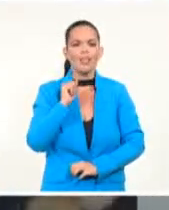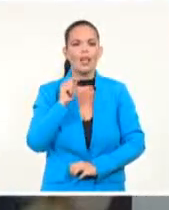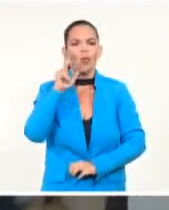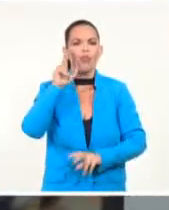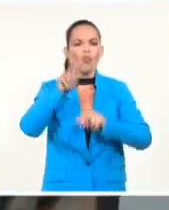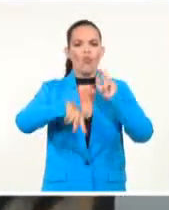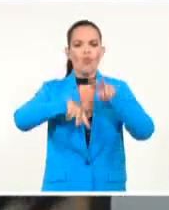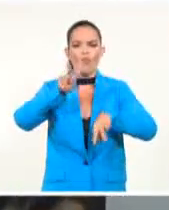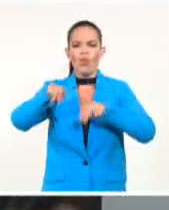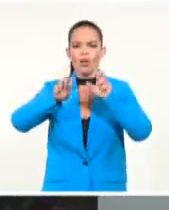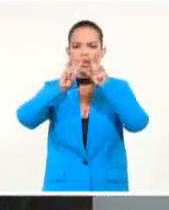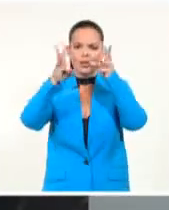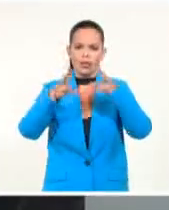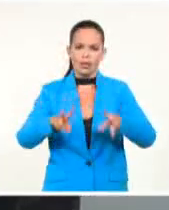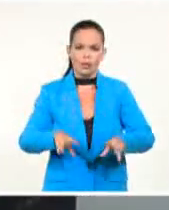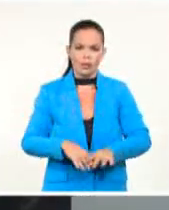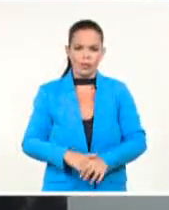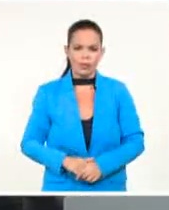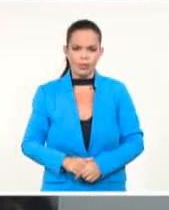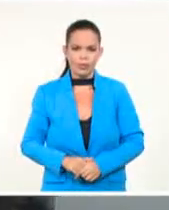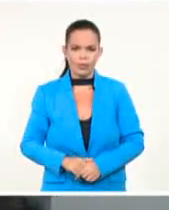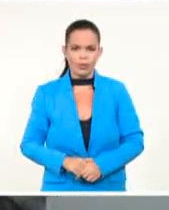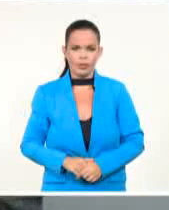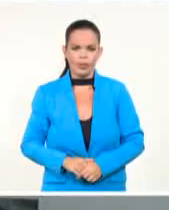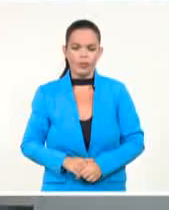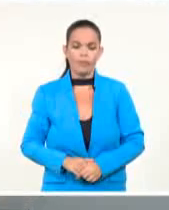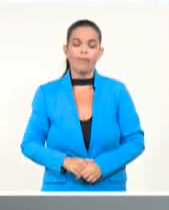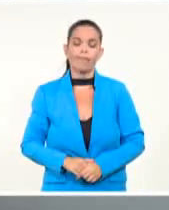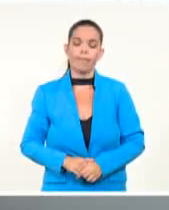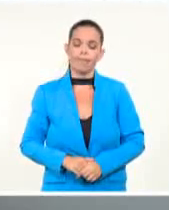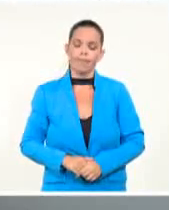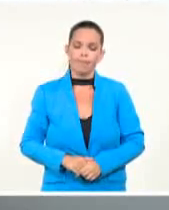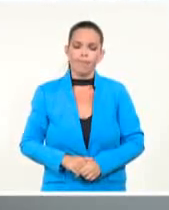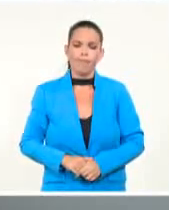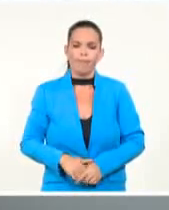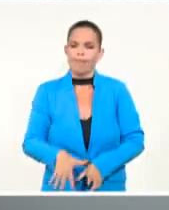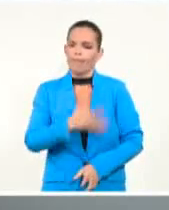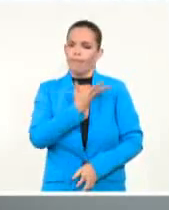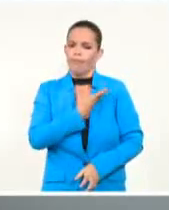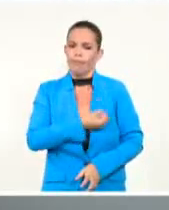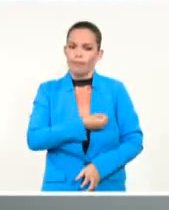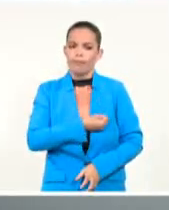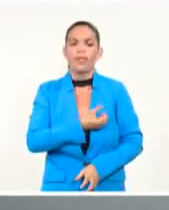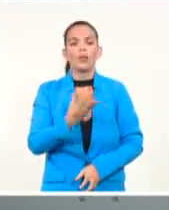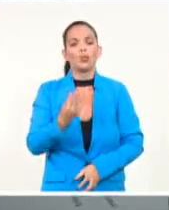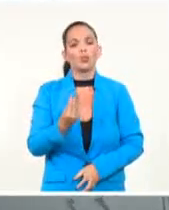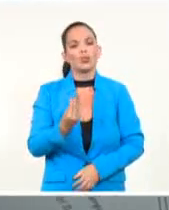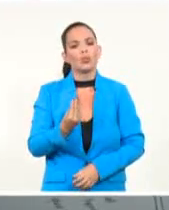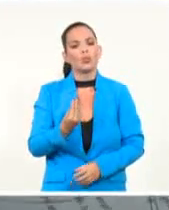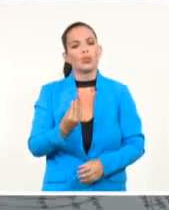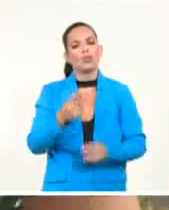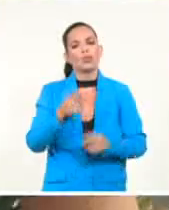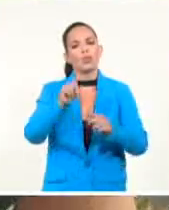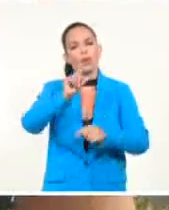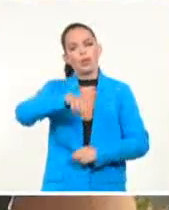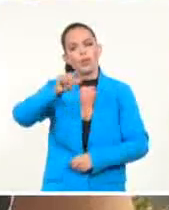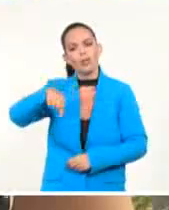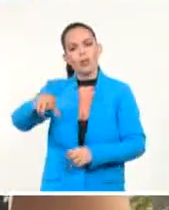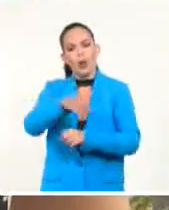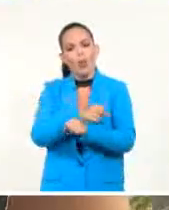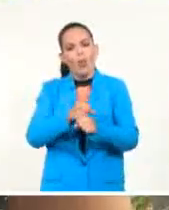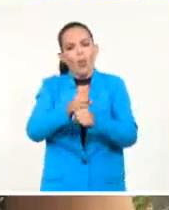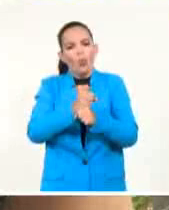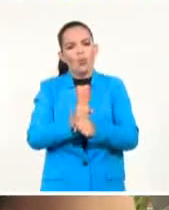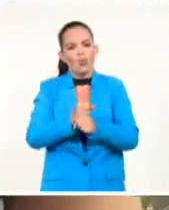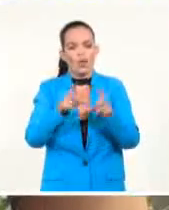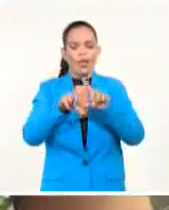Hay un uso pernicioso en muchos casos de la obra de Martí, que se usa a